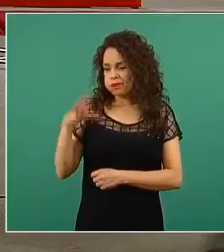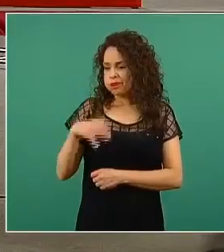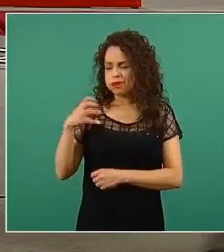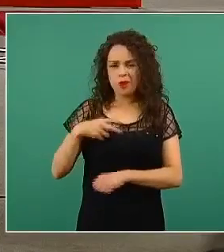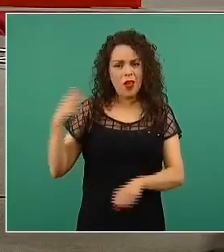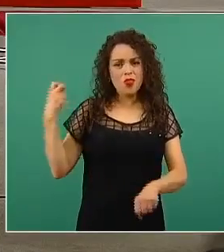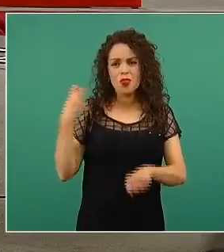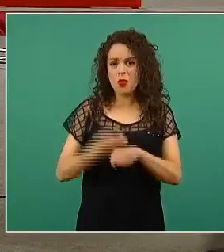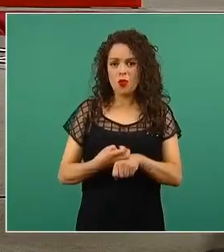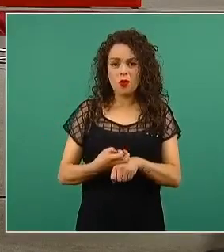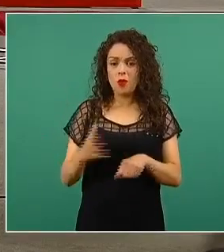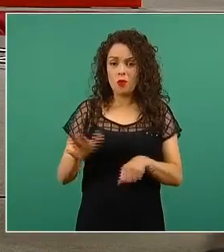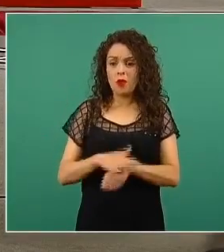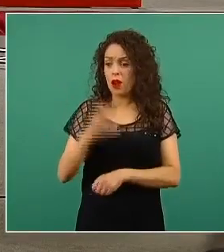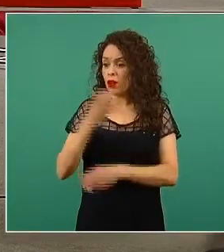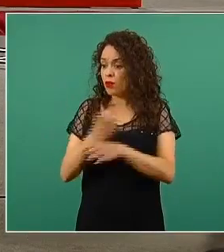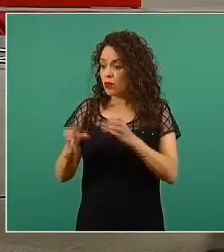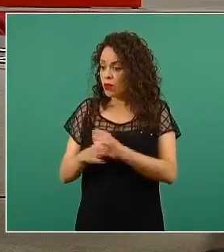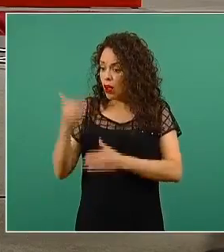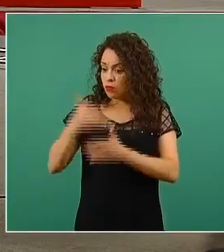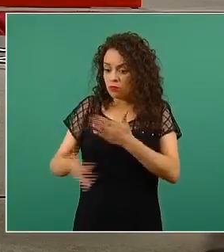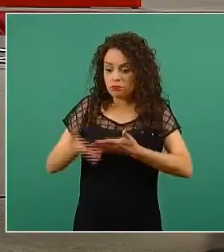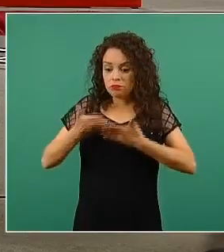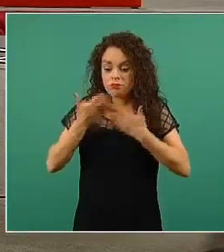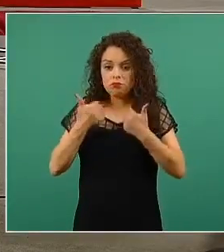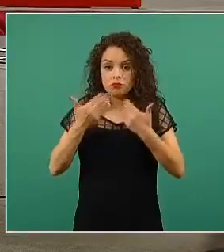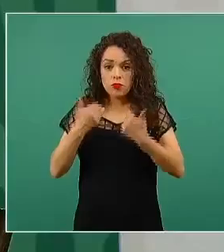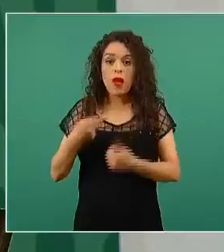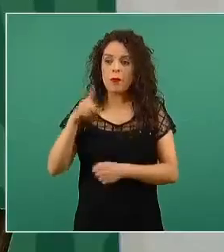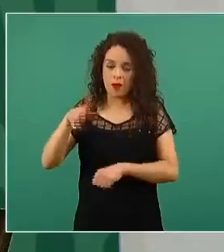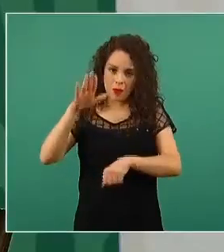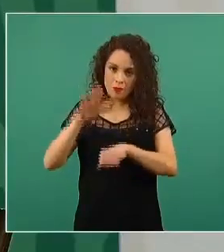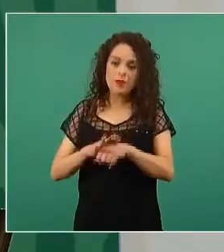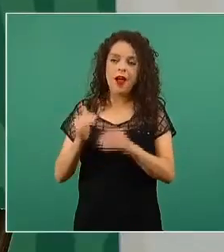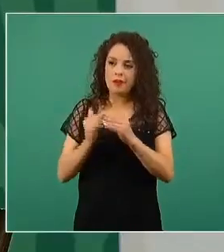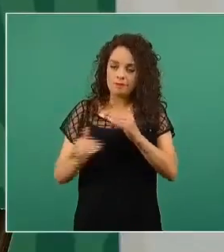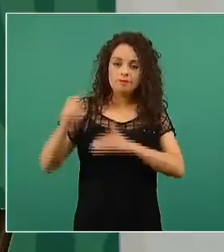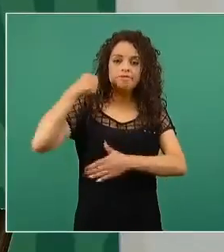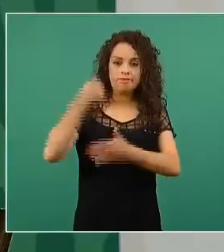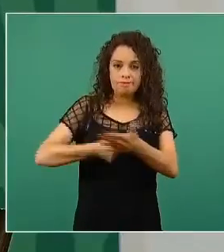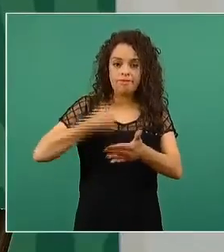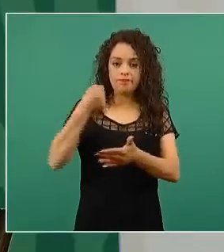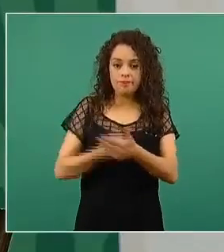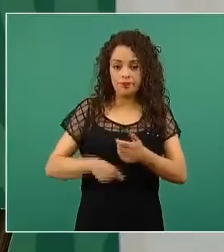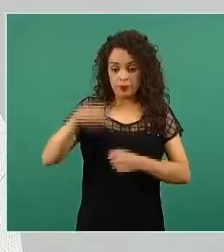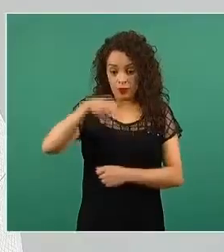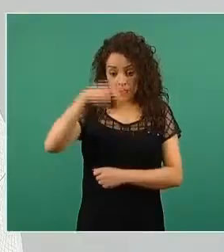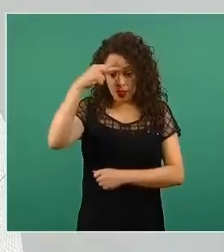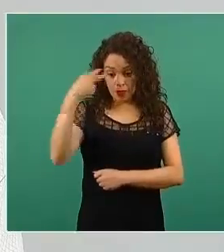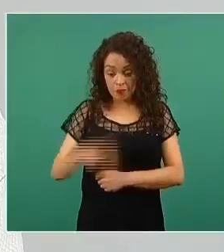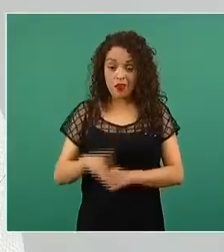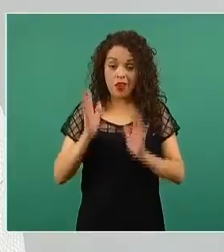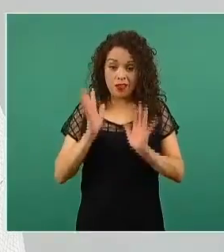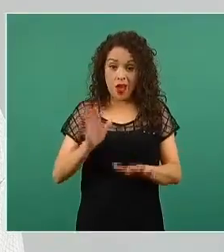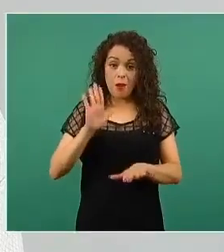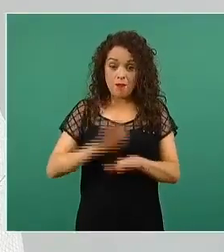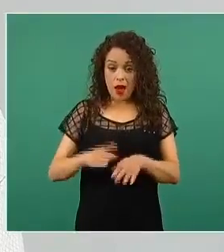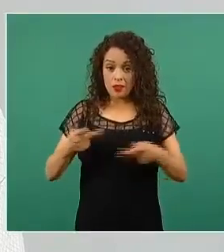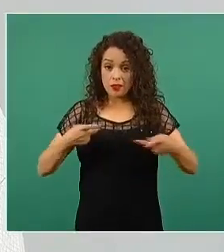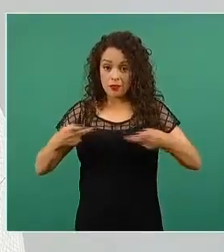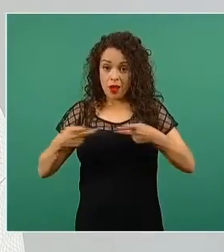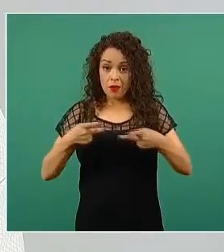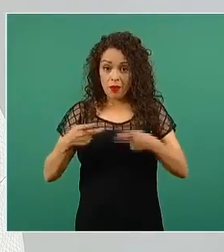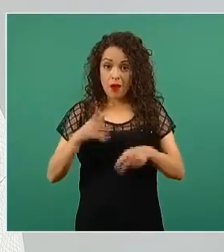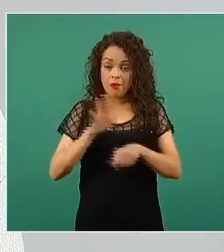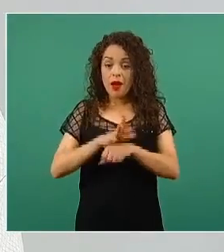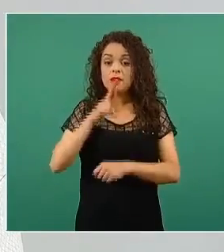tenían y de seguro México en este momento tiene un sistema de salud mucho más preparado, mucho